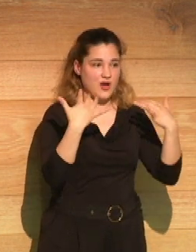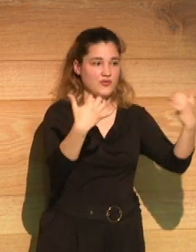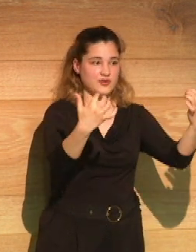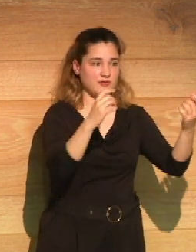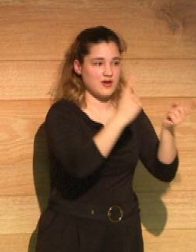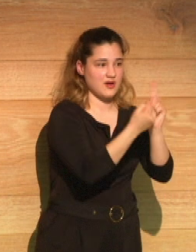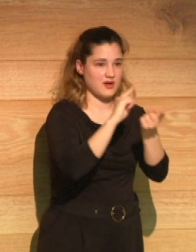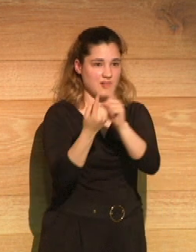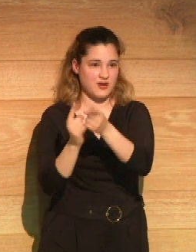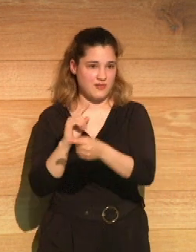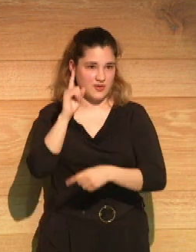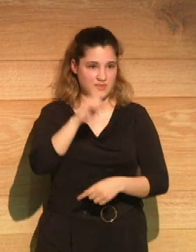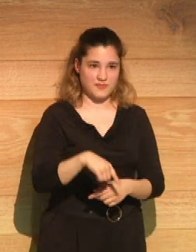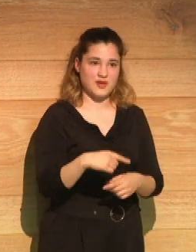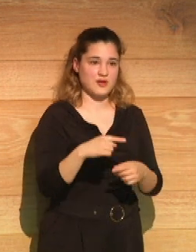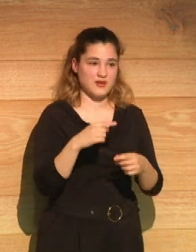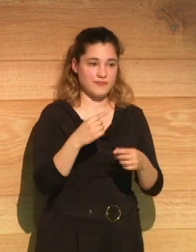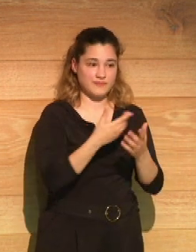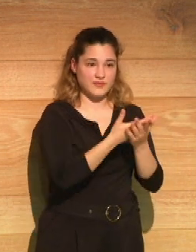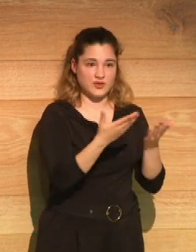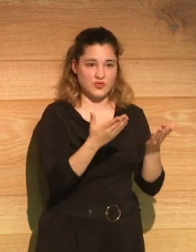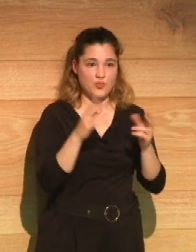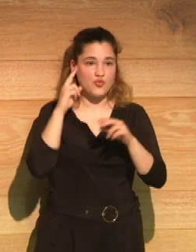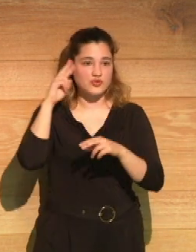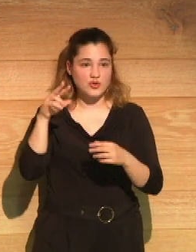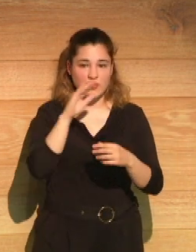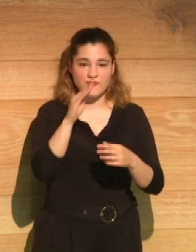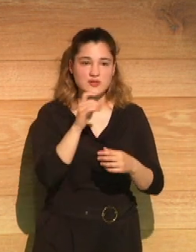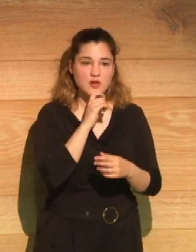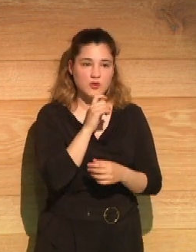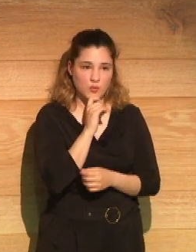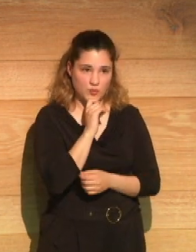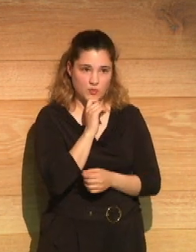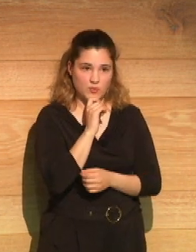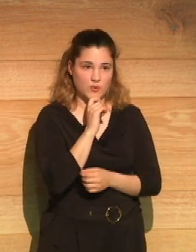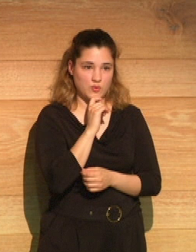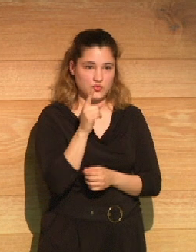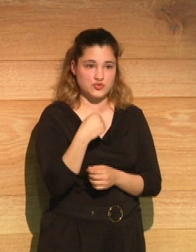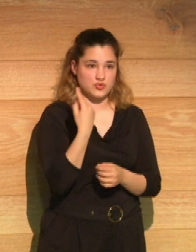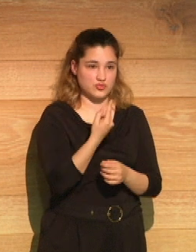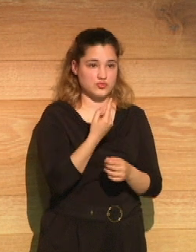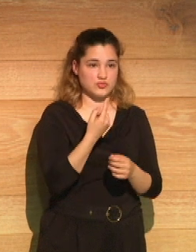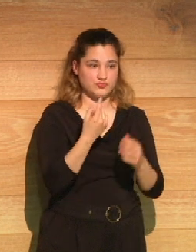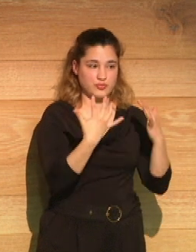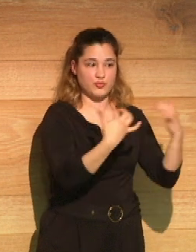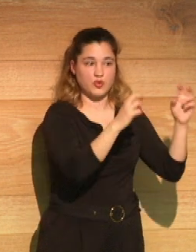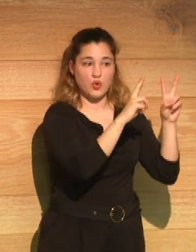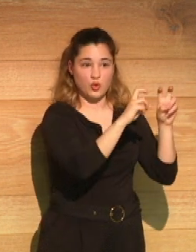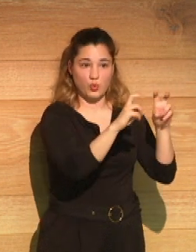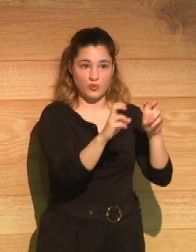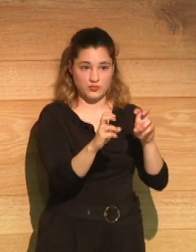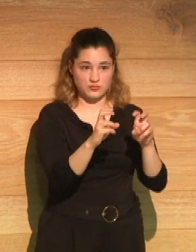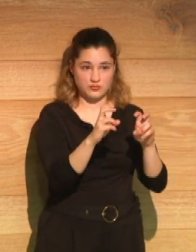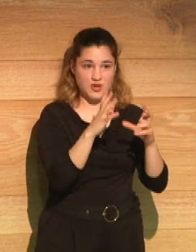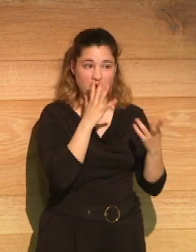cómo estos aspectos influyen en los museos. Es decir, tenemos públicos nuevos, nuestro público